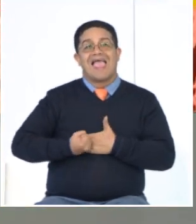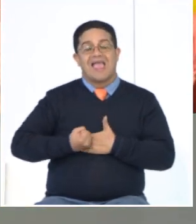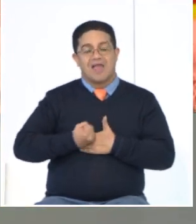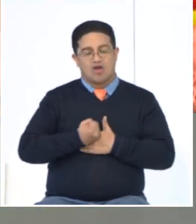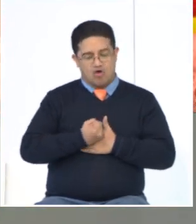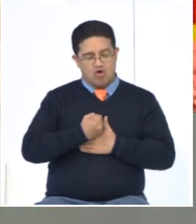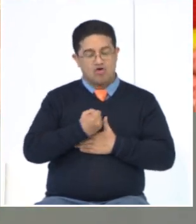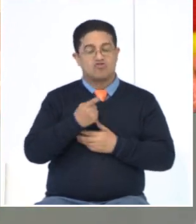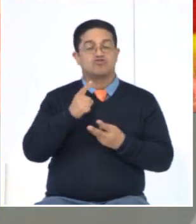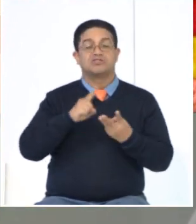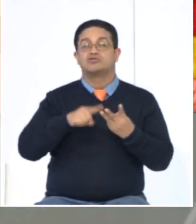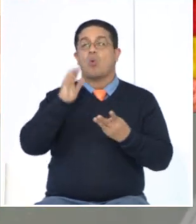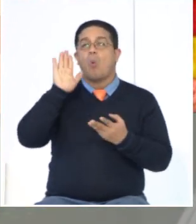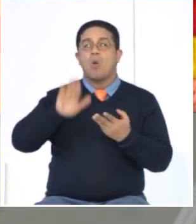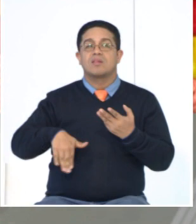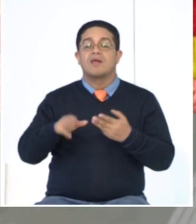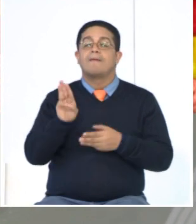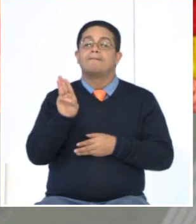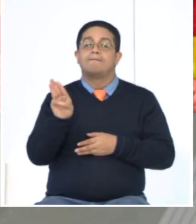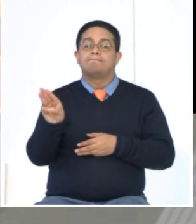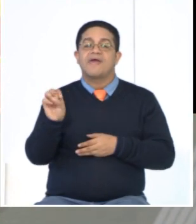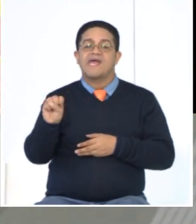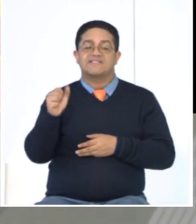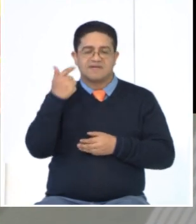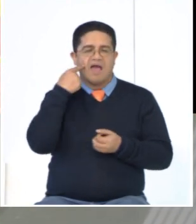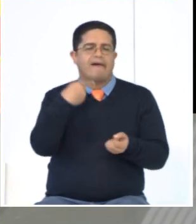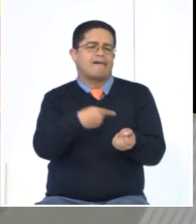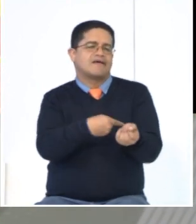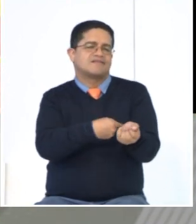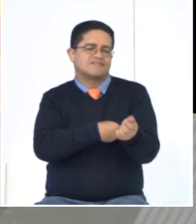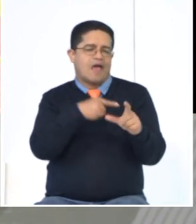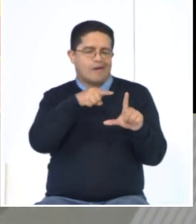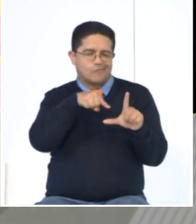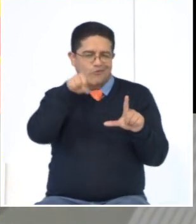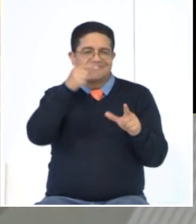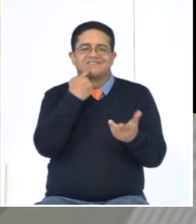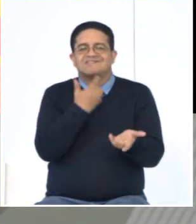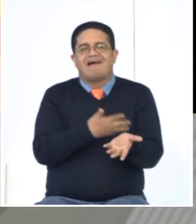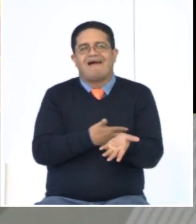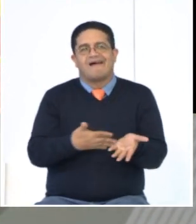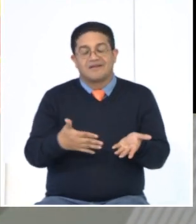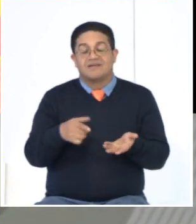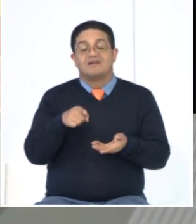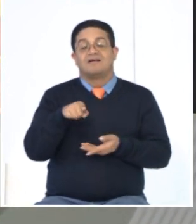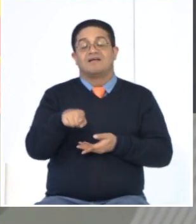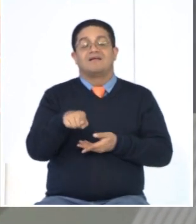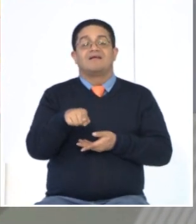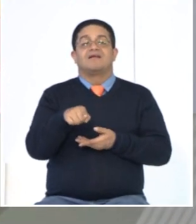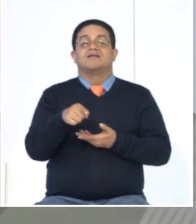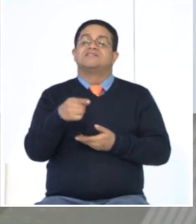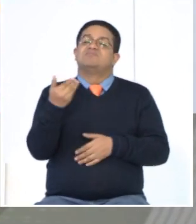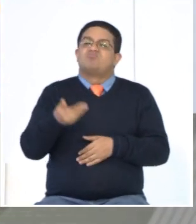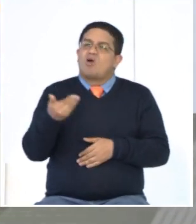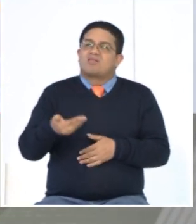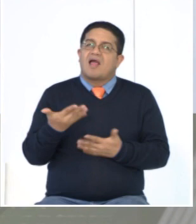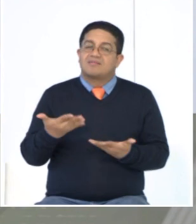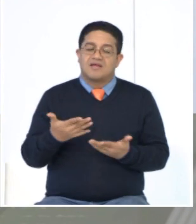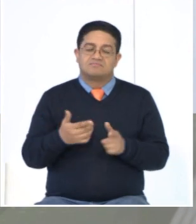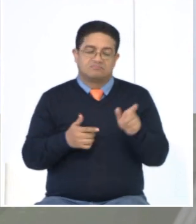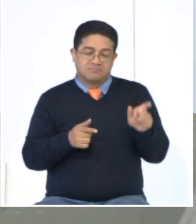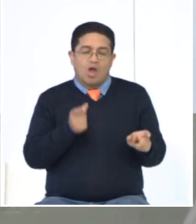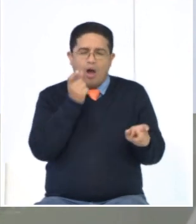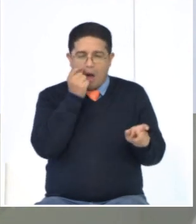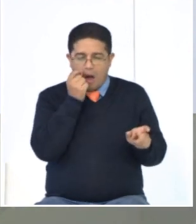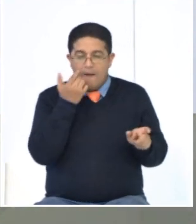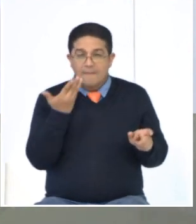transrectal y por último el PSA o el antígeno prostático, que es un examen de sangre. Lo que es importante en el caso de los hombres es